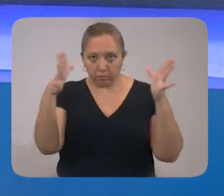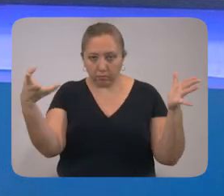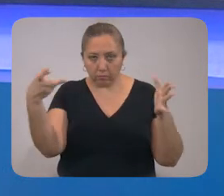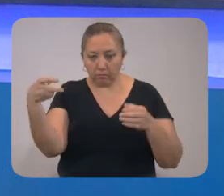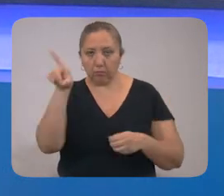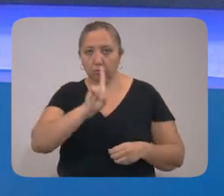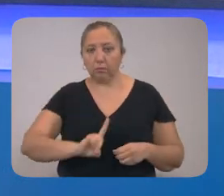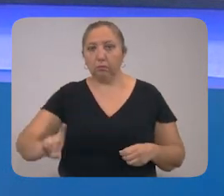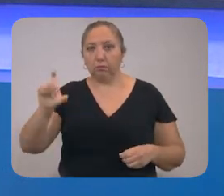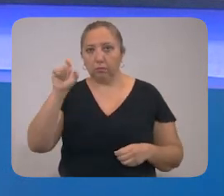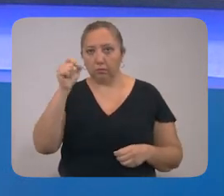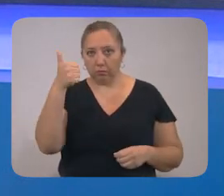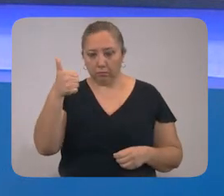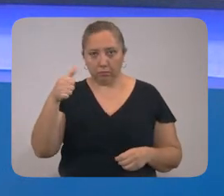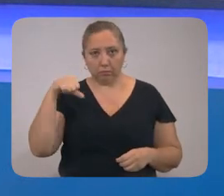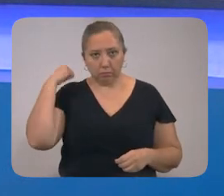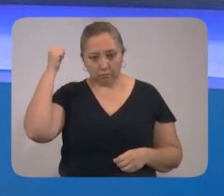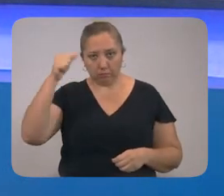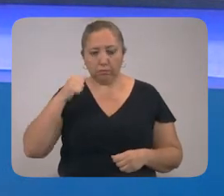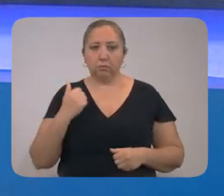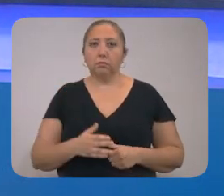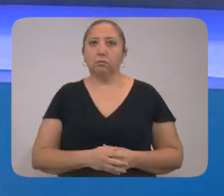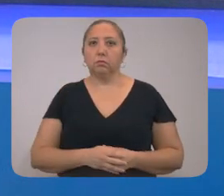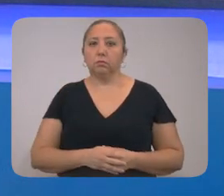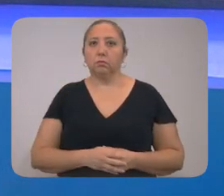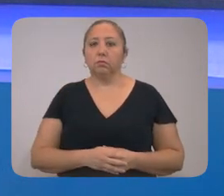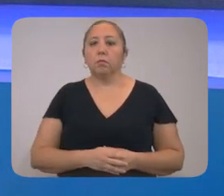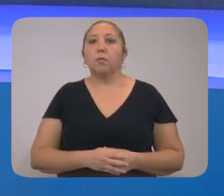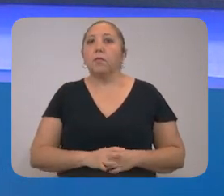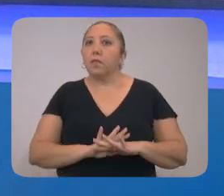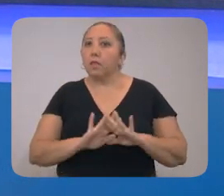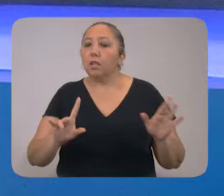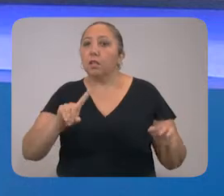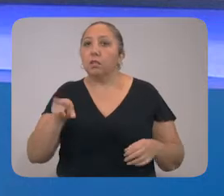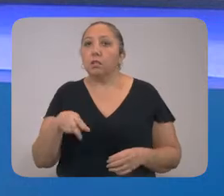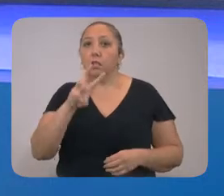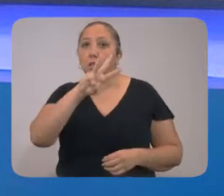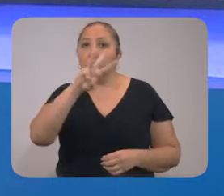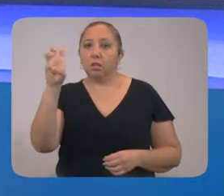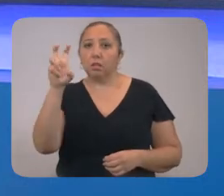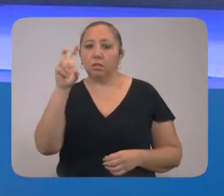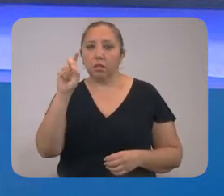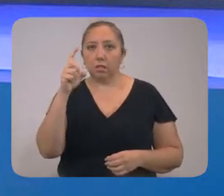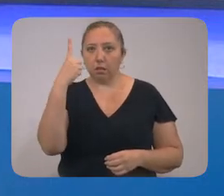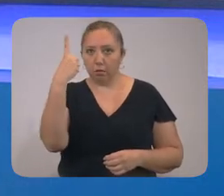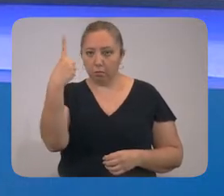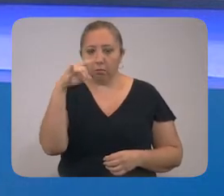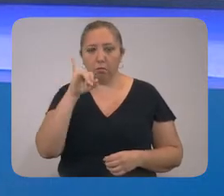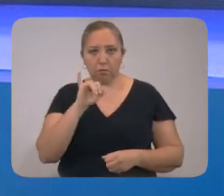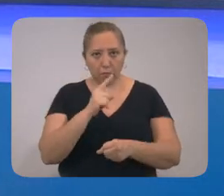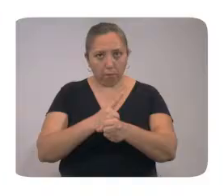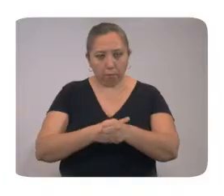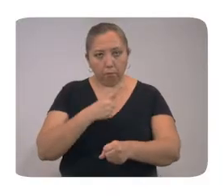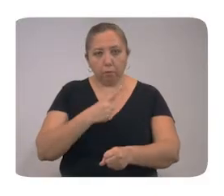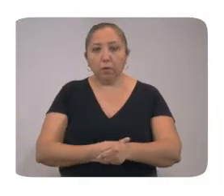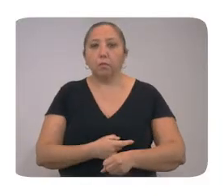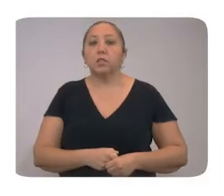este domingo 26 de abril. En total, ya son 331 casos positivos,